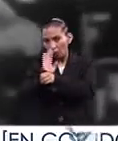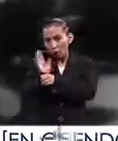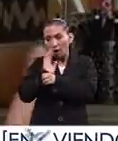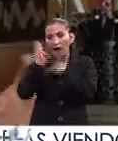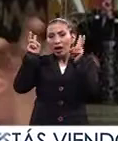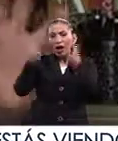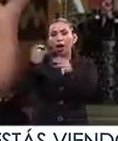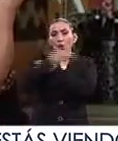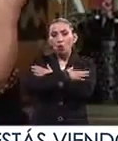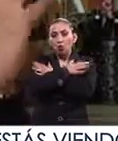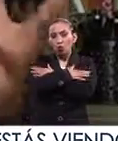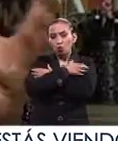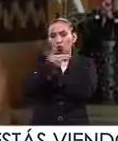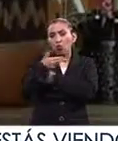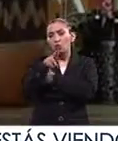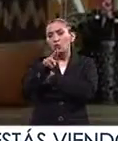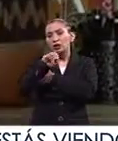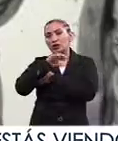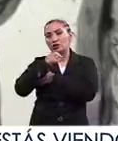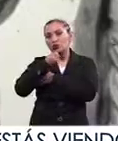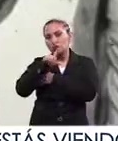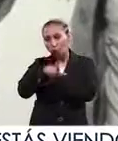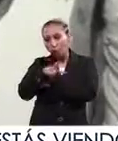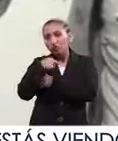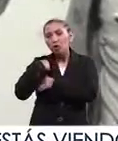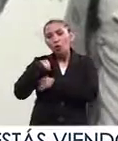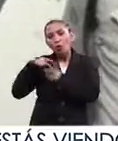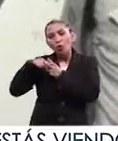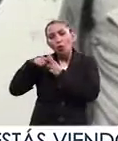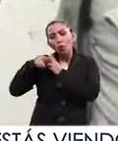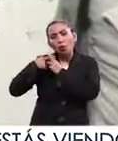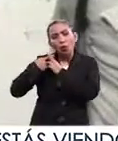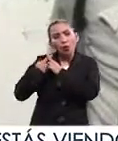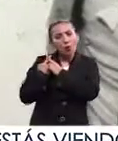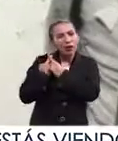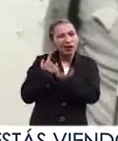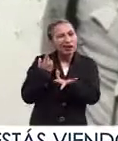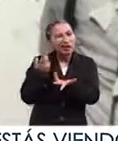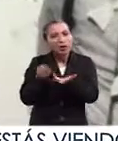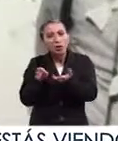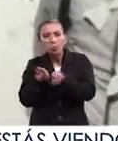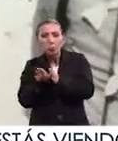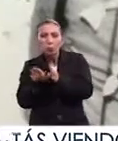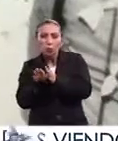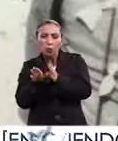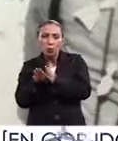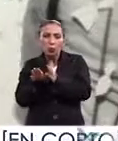que fue sobre los huicholes, yo empecé a tener cierta